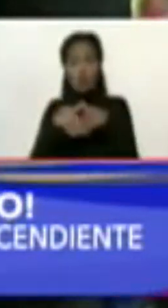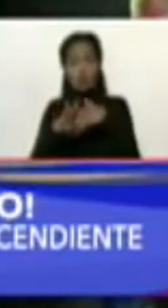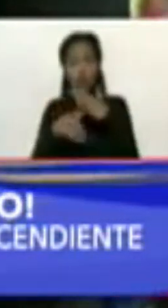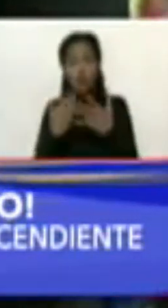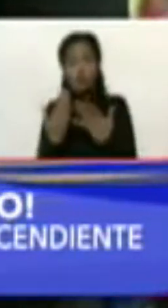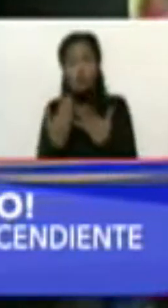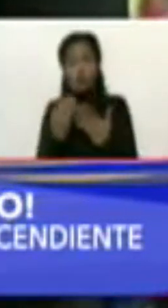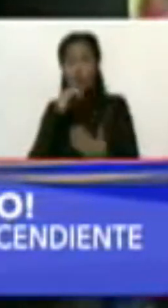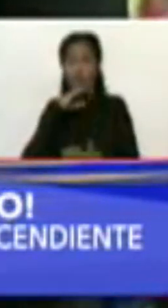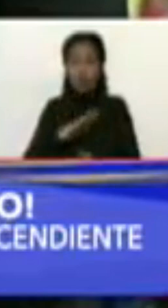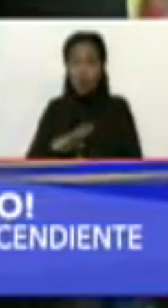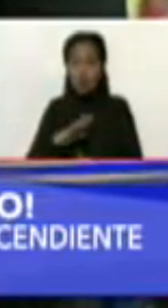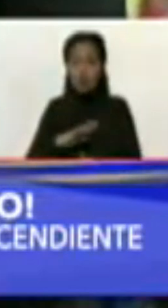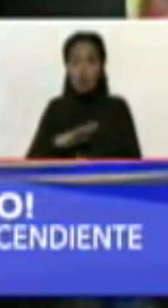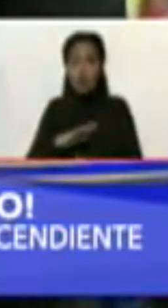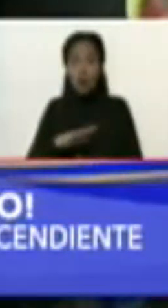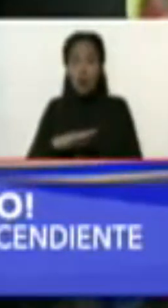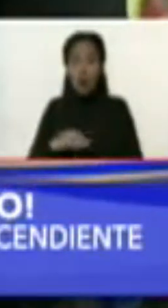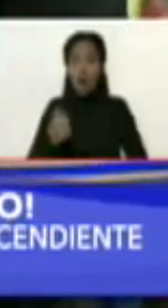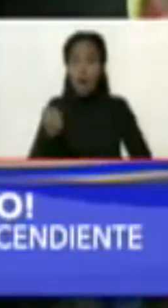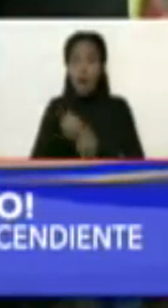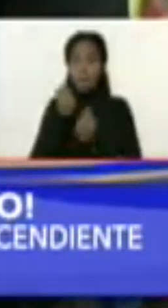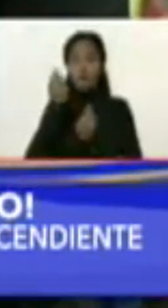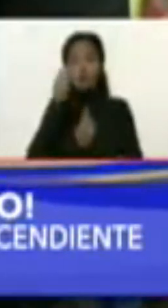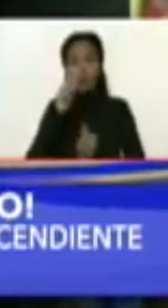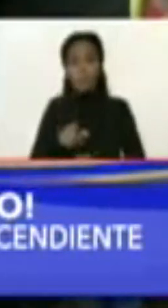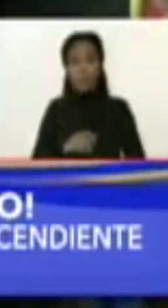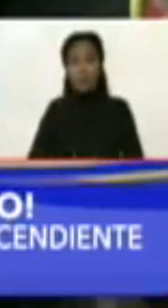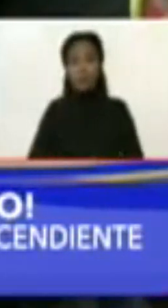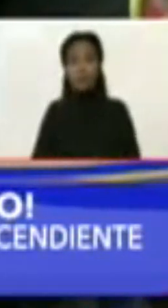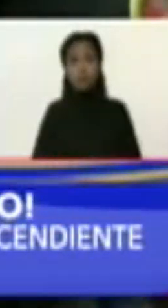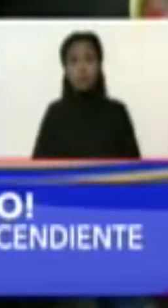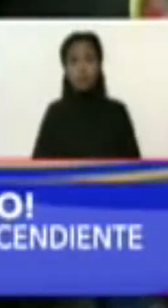un voto histórico y de solidaridad.